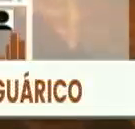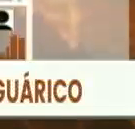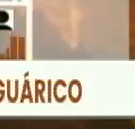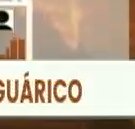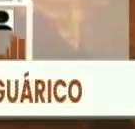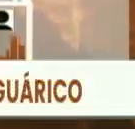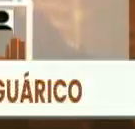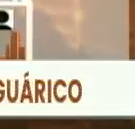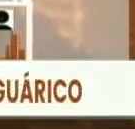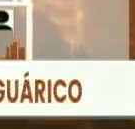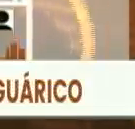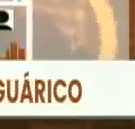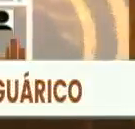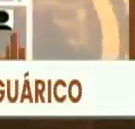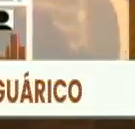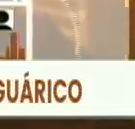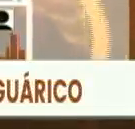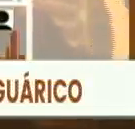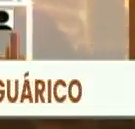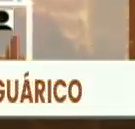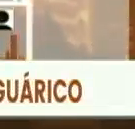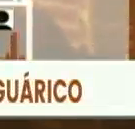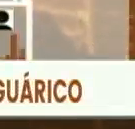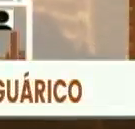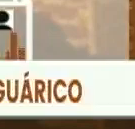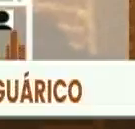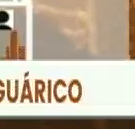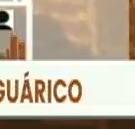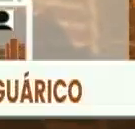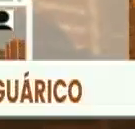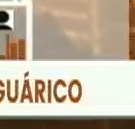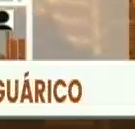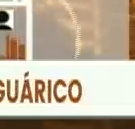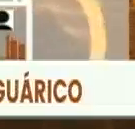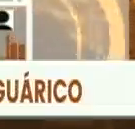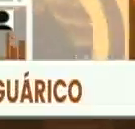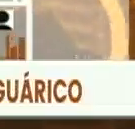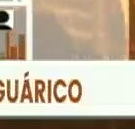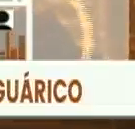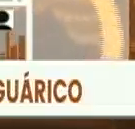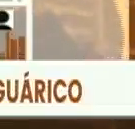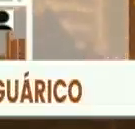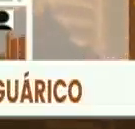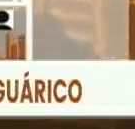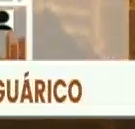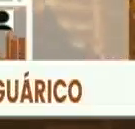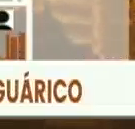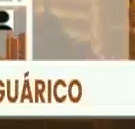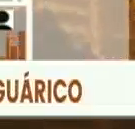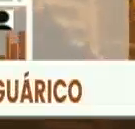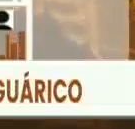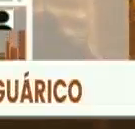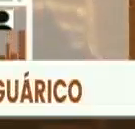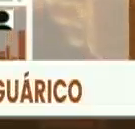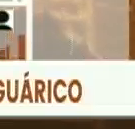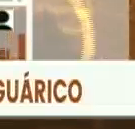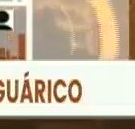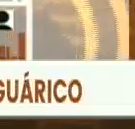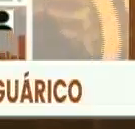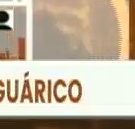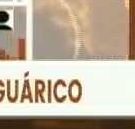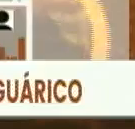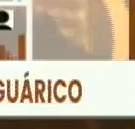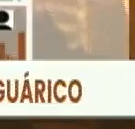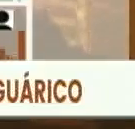tanto el río pura el río Orinoco el río la portuguesa y efectivamente las últimas contingencias que hemos tenido